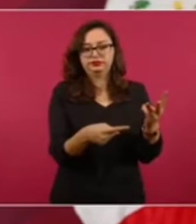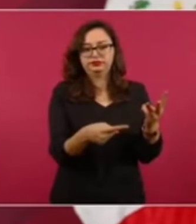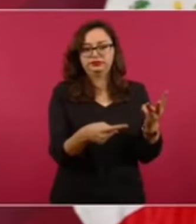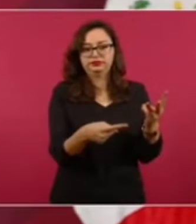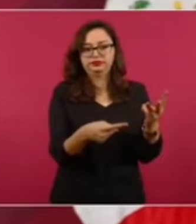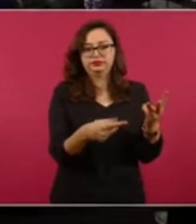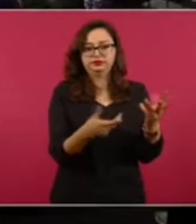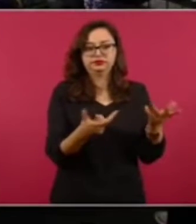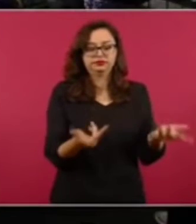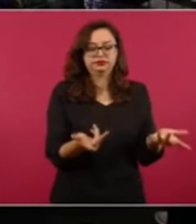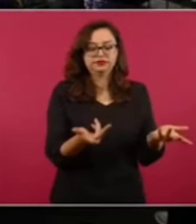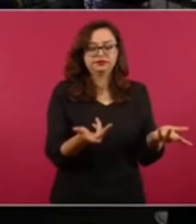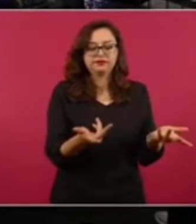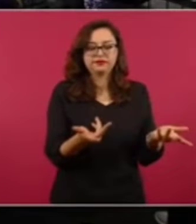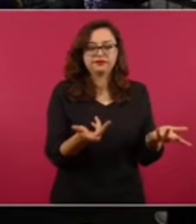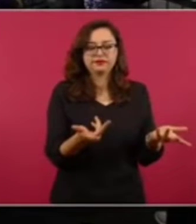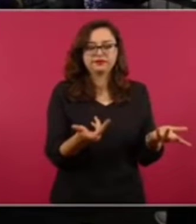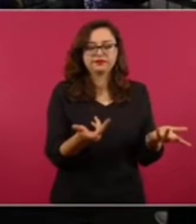Tienen un programa,